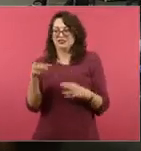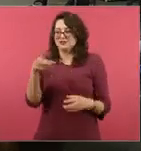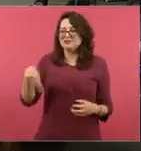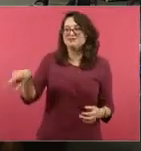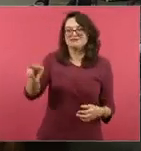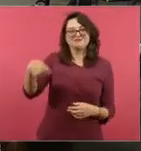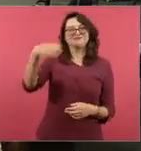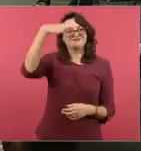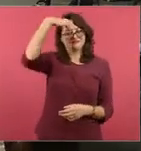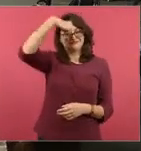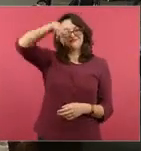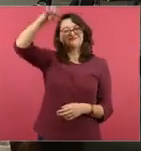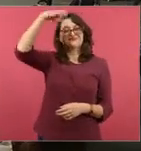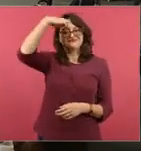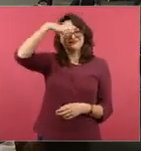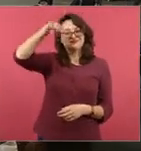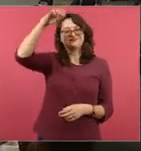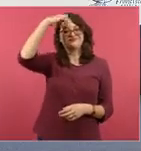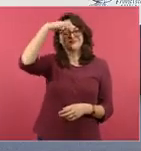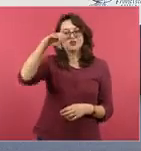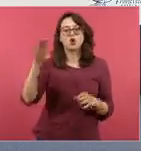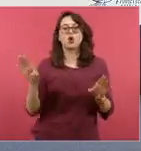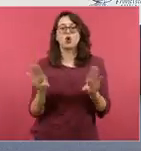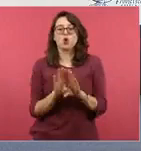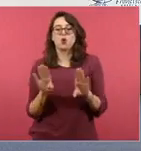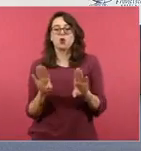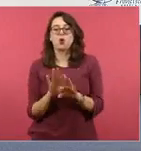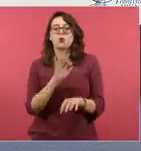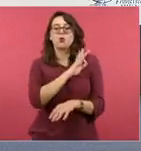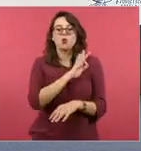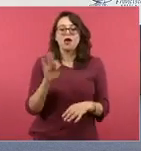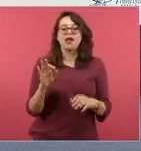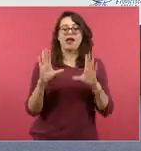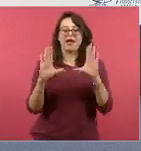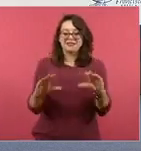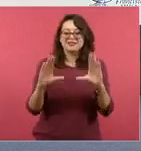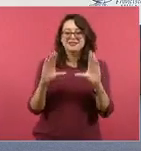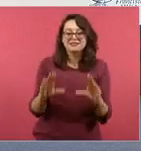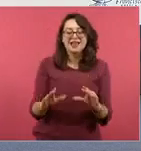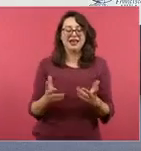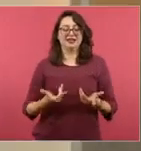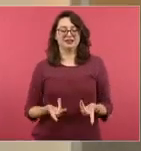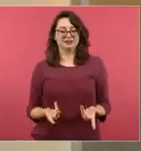mucho conocimiento desde la enseñanza y desde el aprendizaje. Pero si